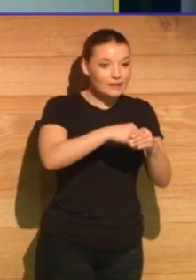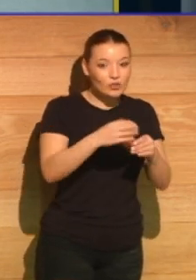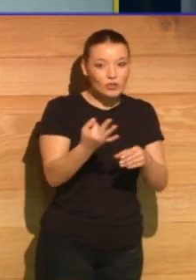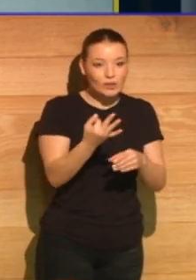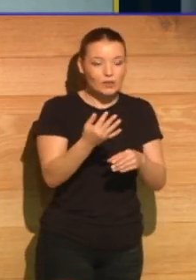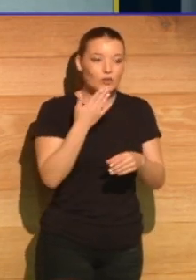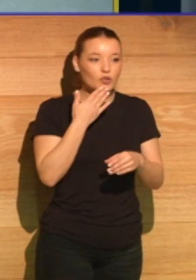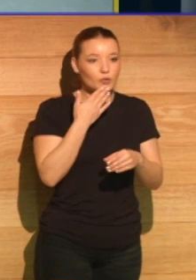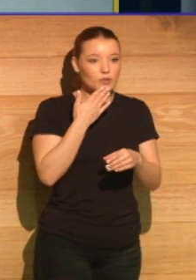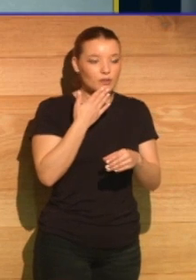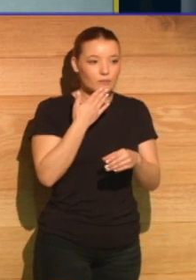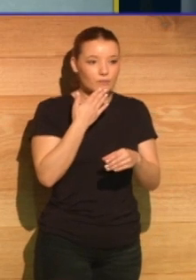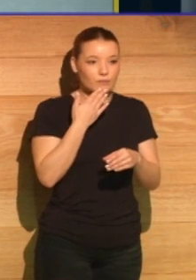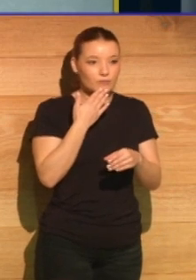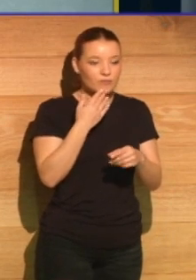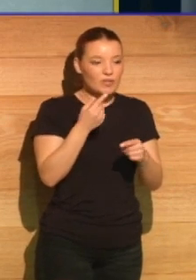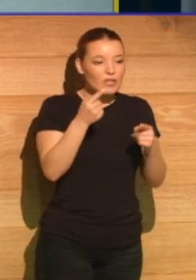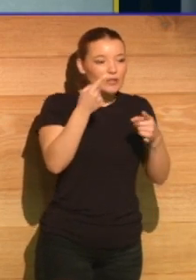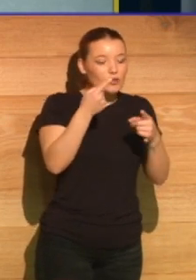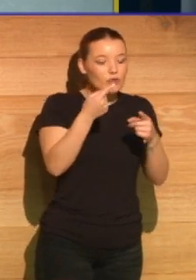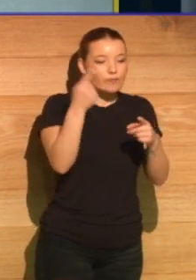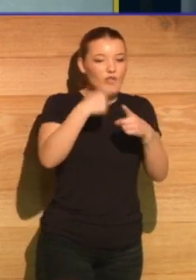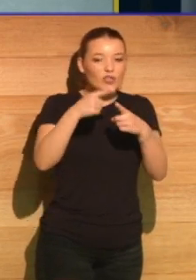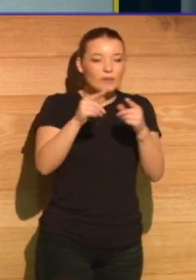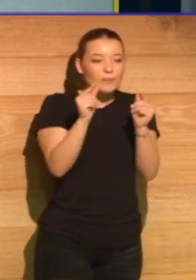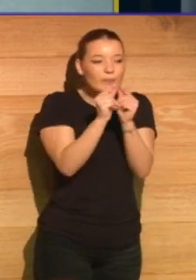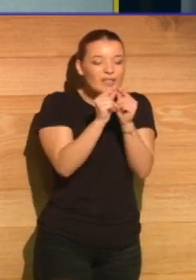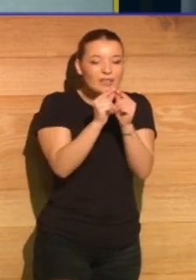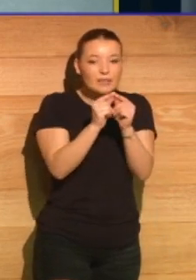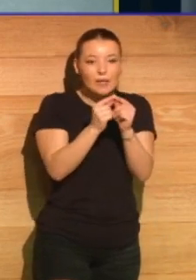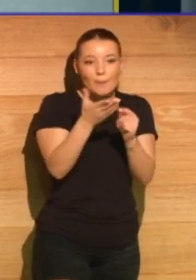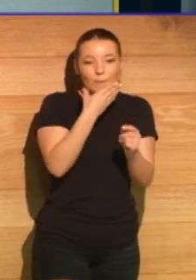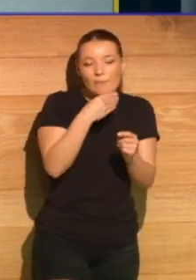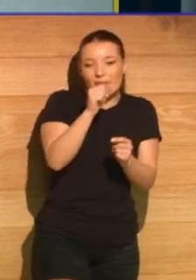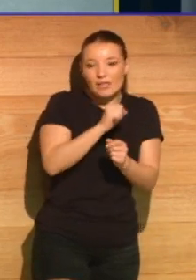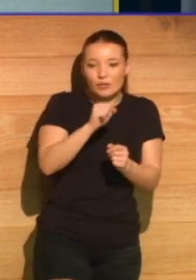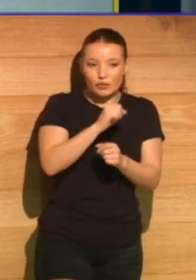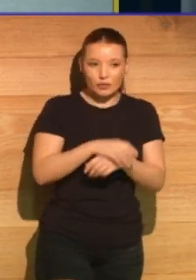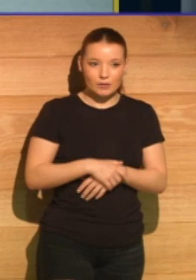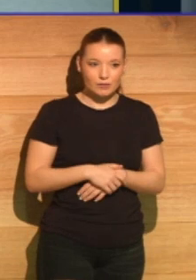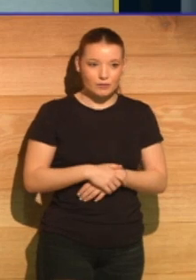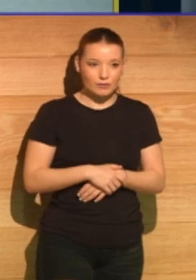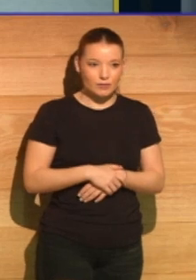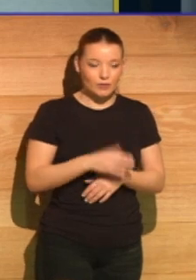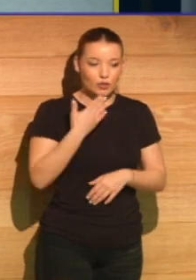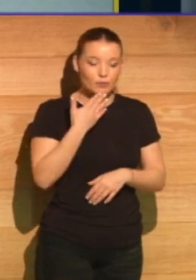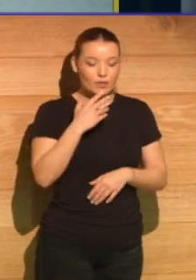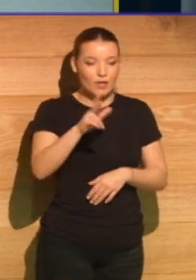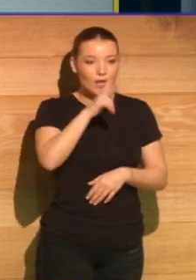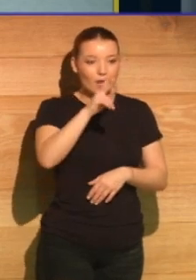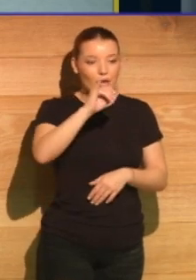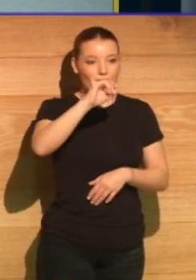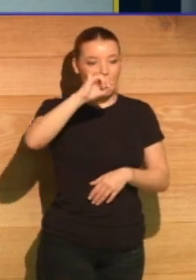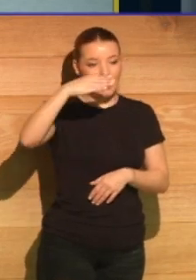pequeñas piedras preciosas, ¿no? Y estas serían los haikus que ha ido describiendo de cada una de